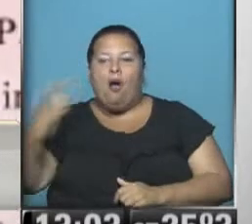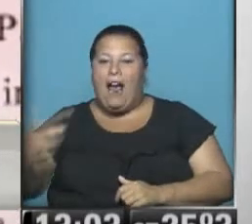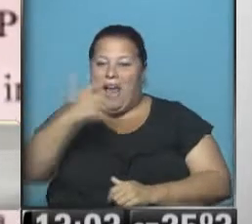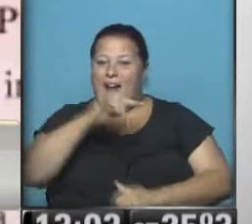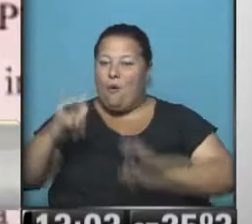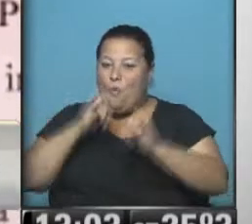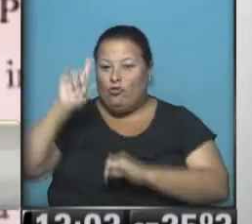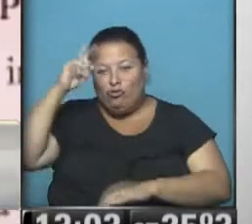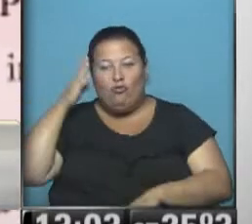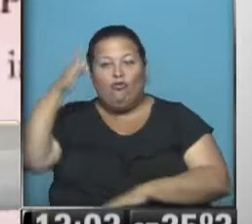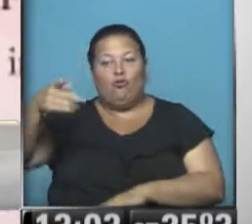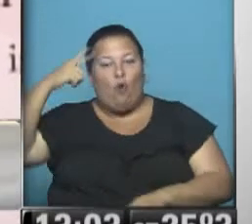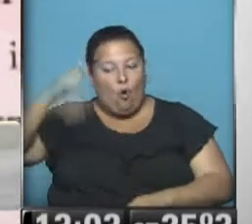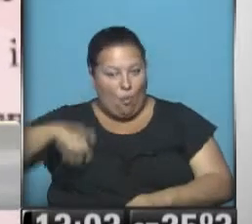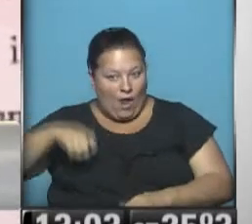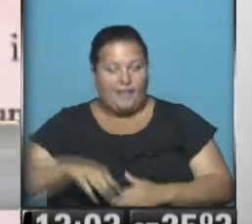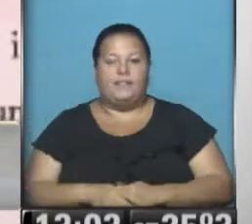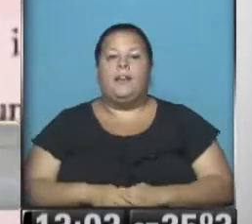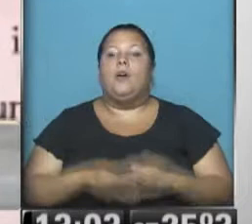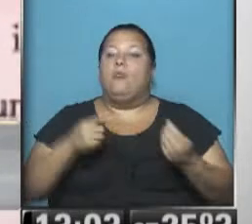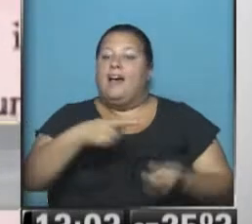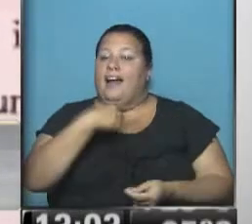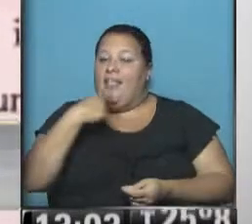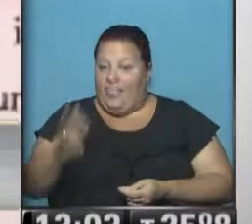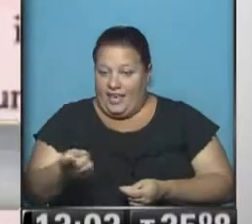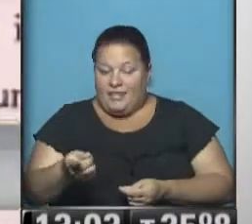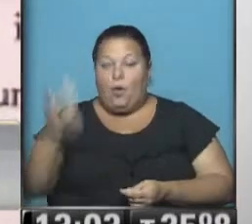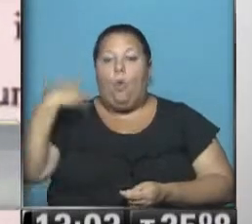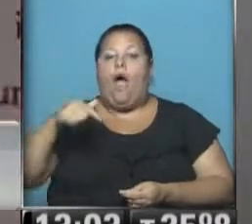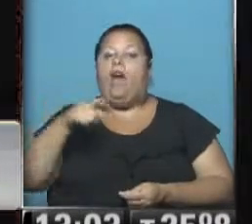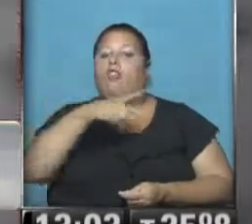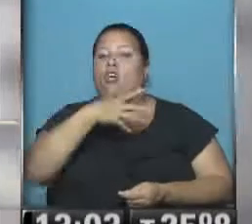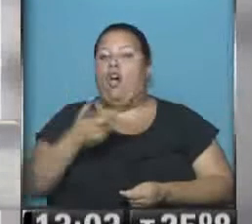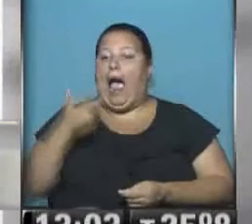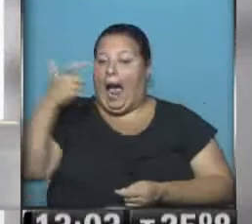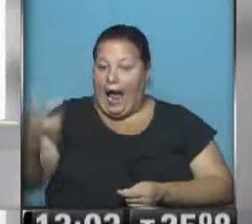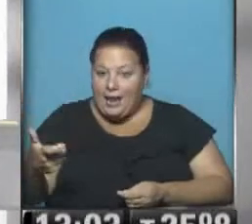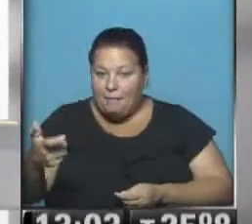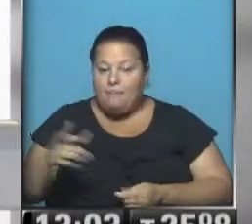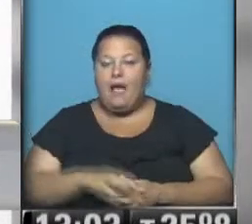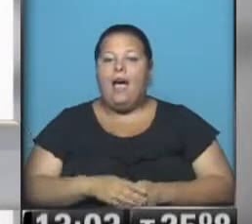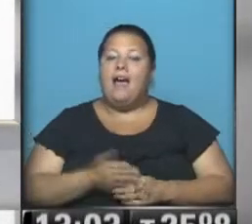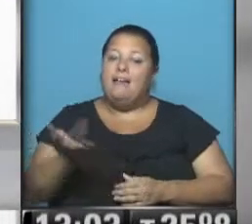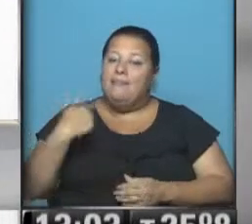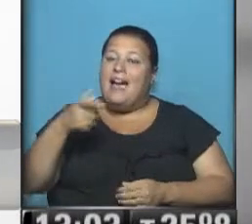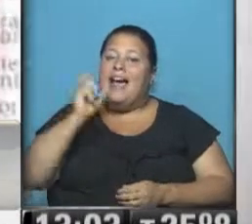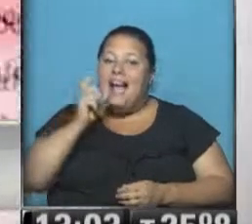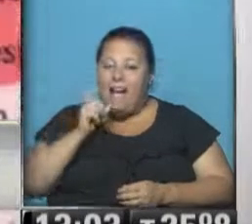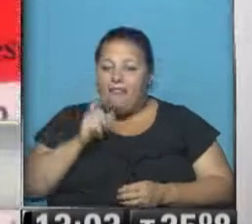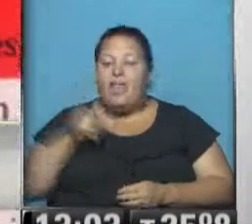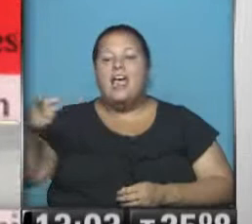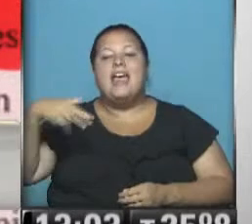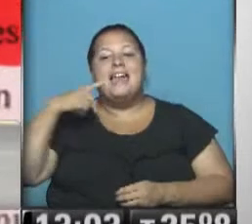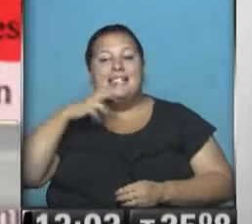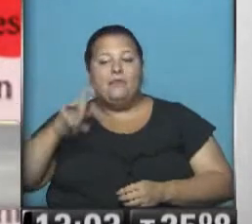presentación voluntaria ante la fiscal, ya que él había dicho que cuando le llevó el arma le pidió un café y que